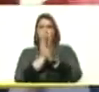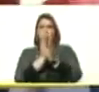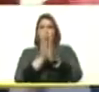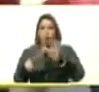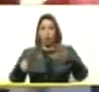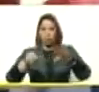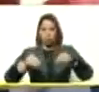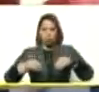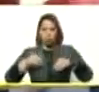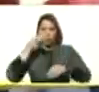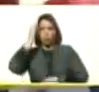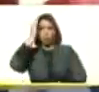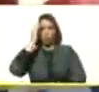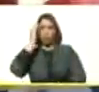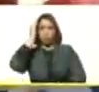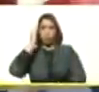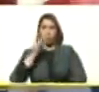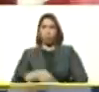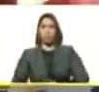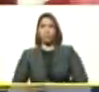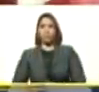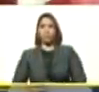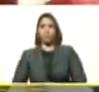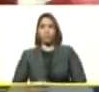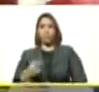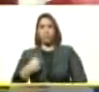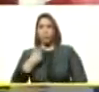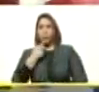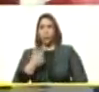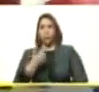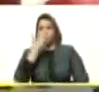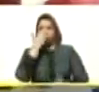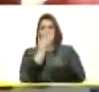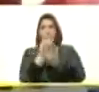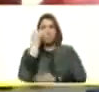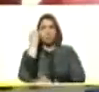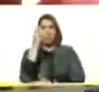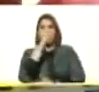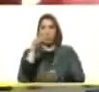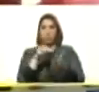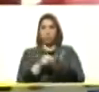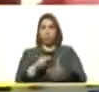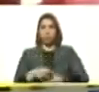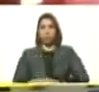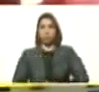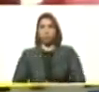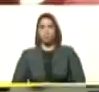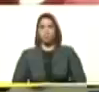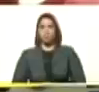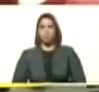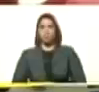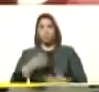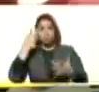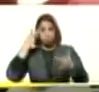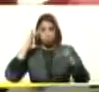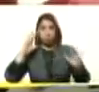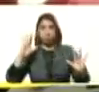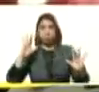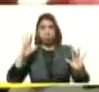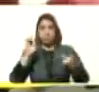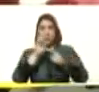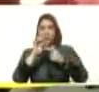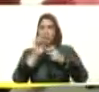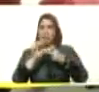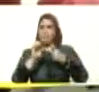asuman conscientemente lo que yo lancé ante la Asamblea Nacional y me parece un